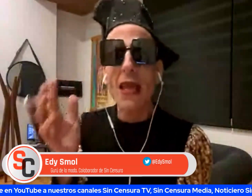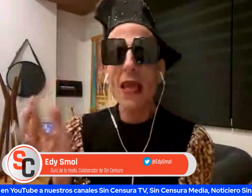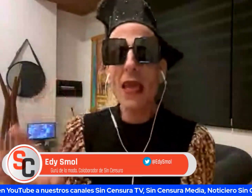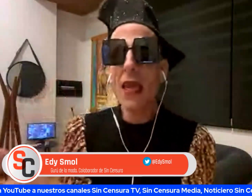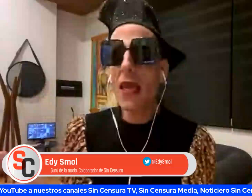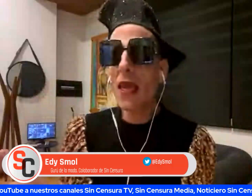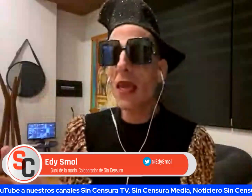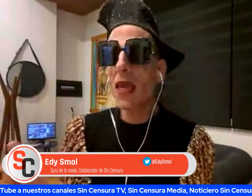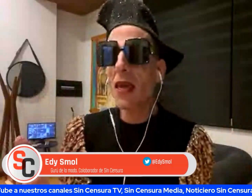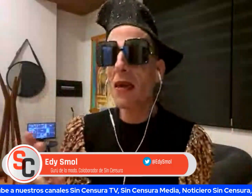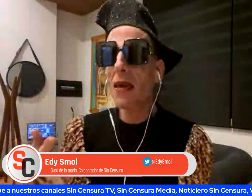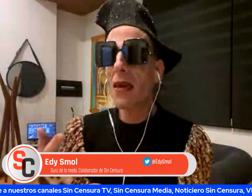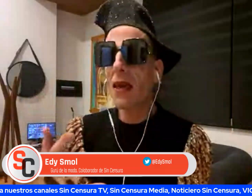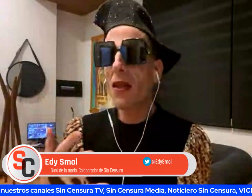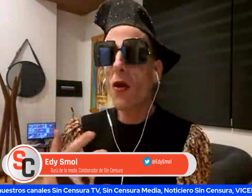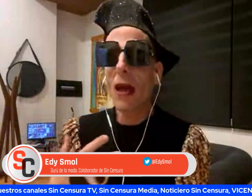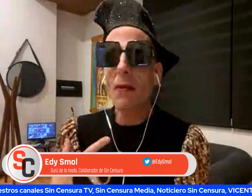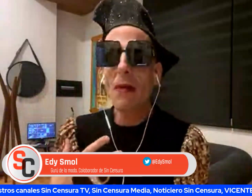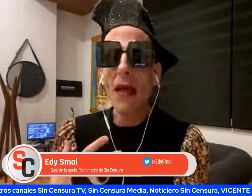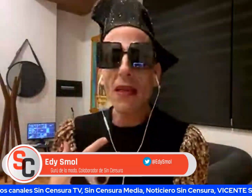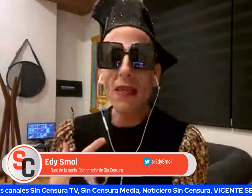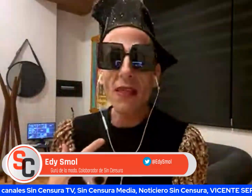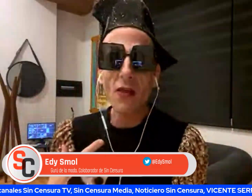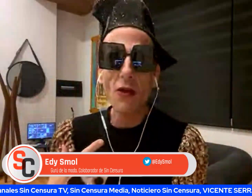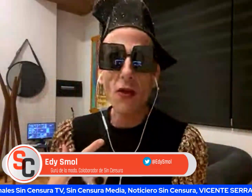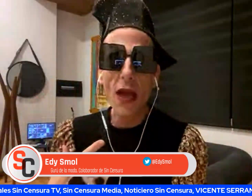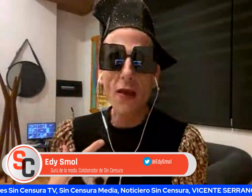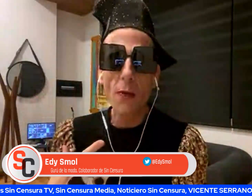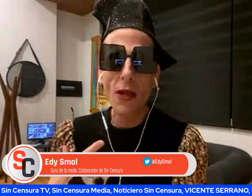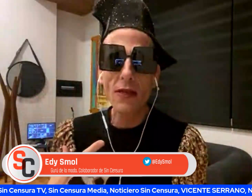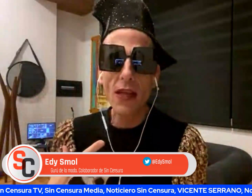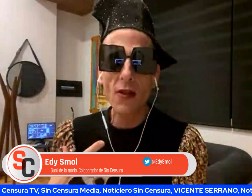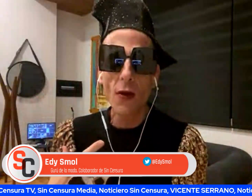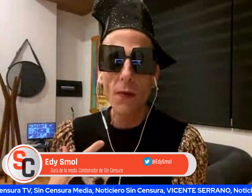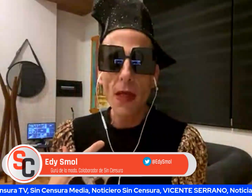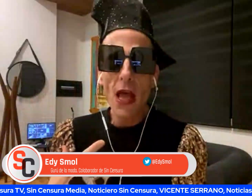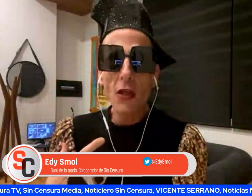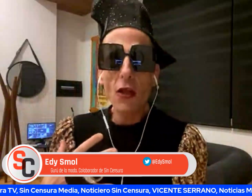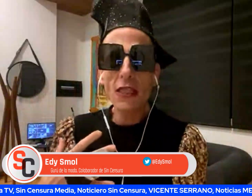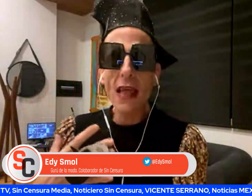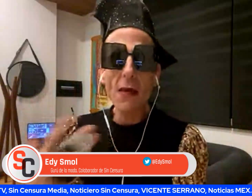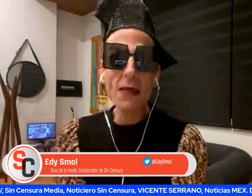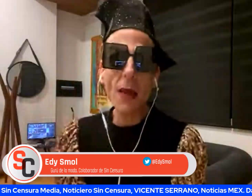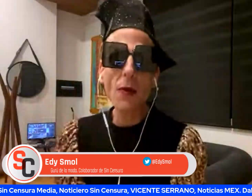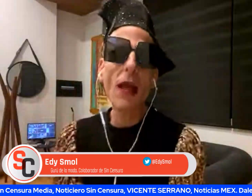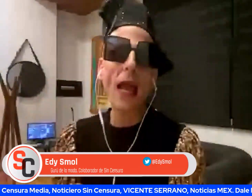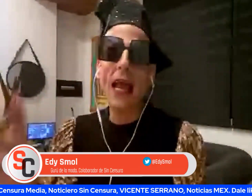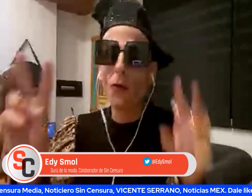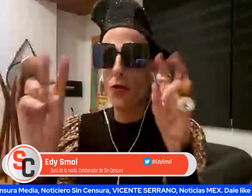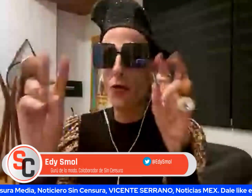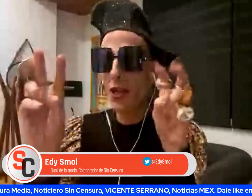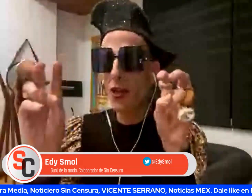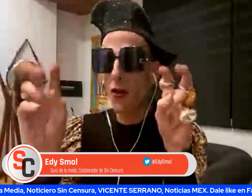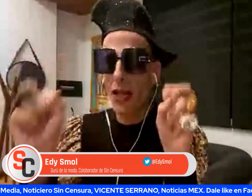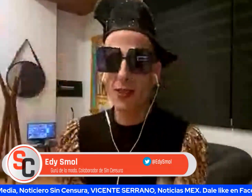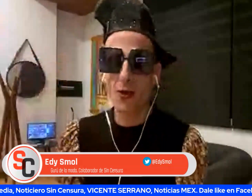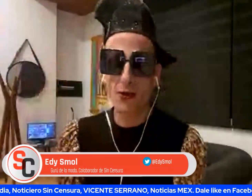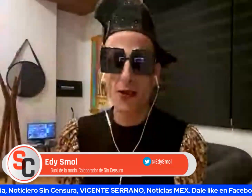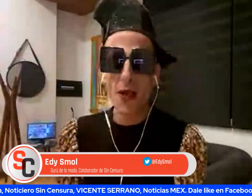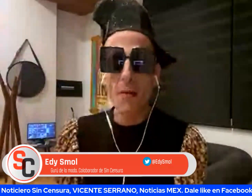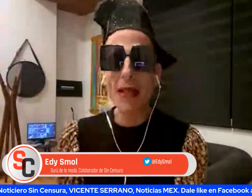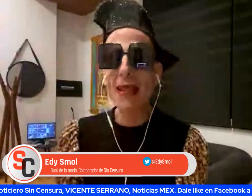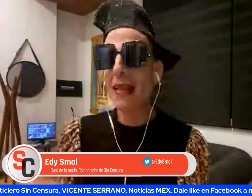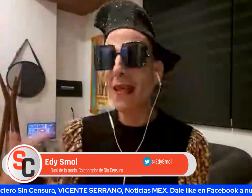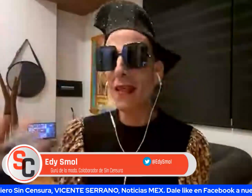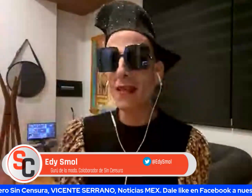Y lo que a mí me da risa es que todo eso ya quedó por escrito. Entonces, cada vez que a mí un erudito de